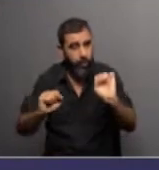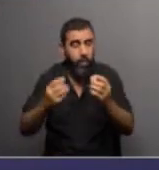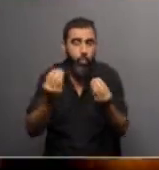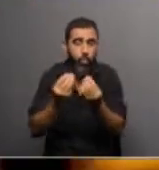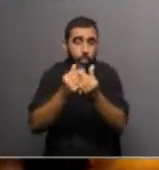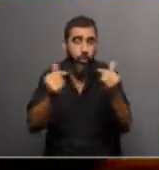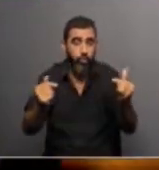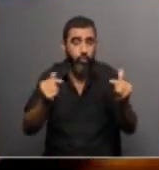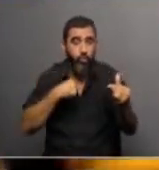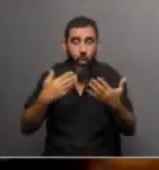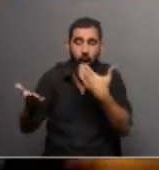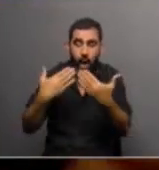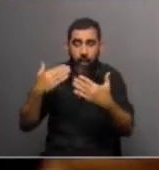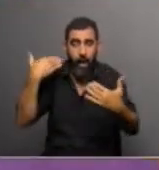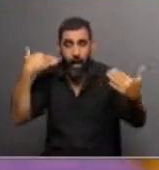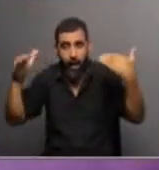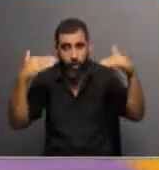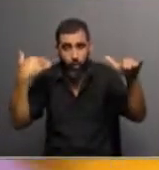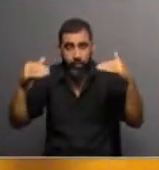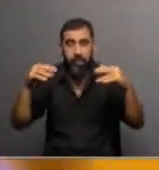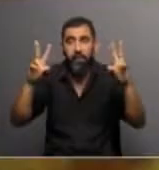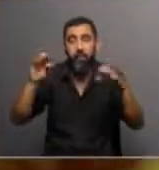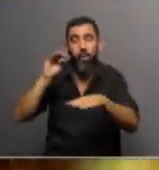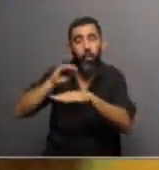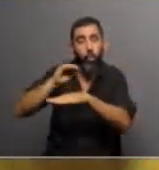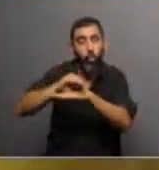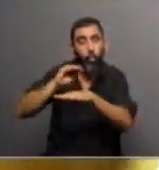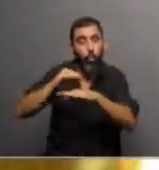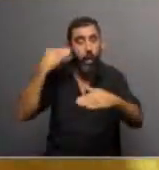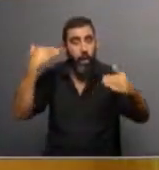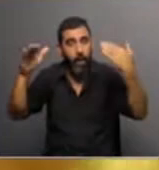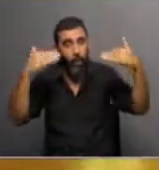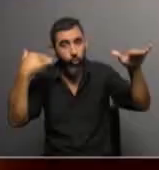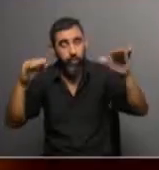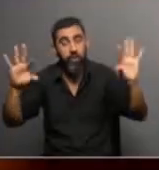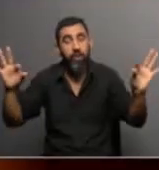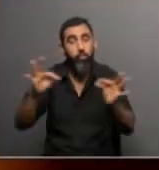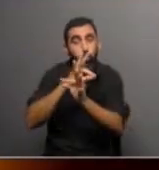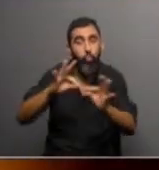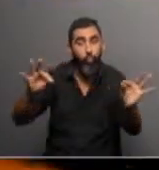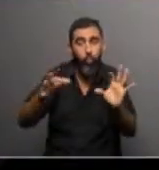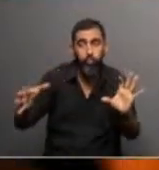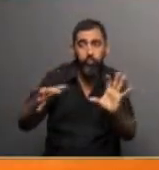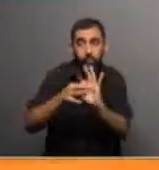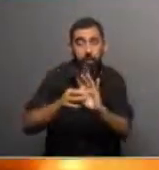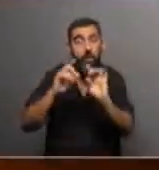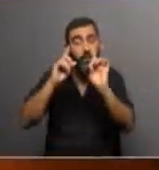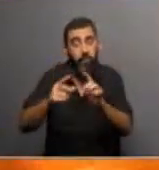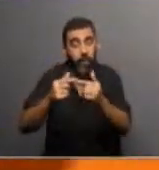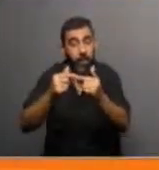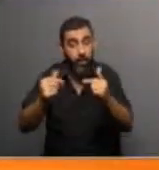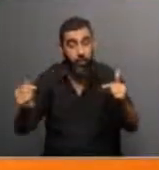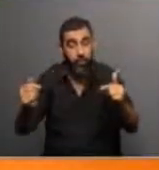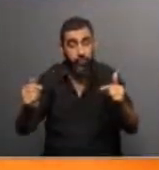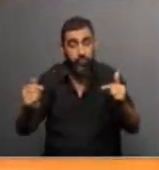que yo hablaba con los adolescentes tenían que ver con la cultura adolescente y con la música, y además que las